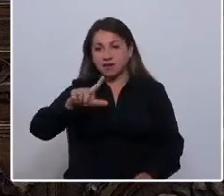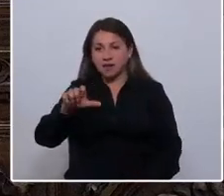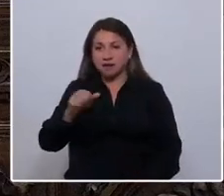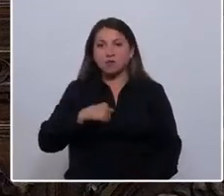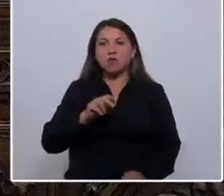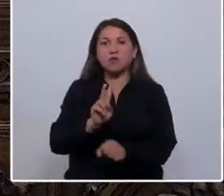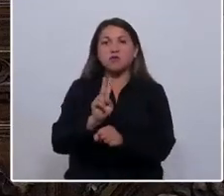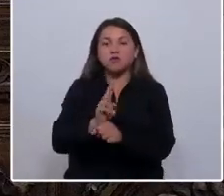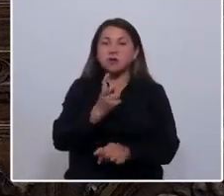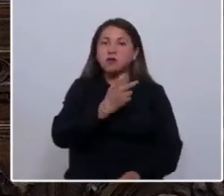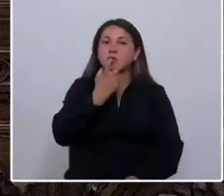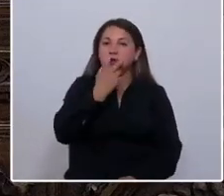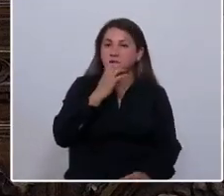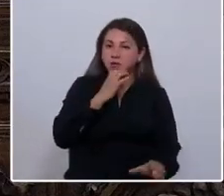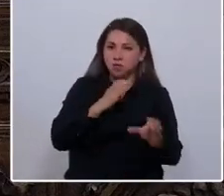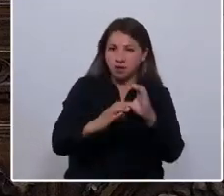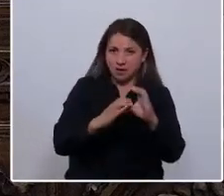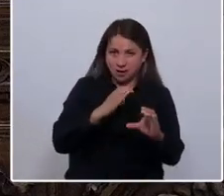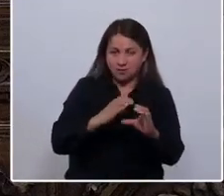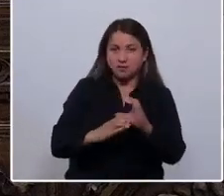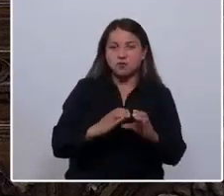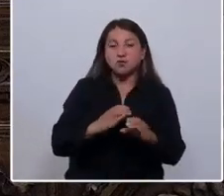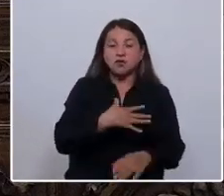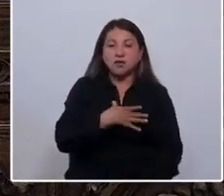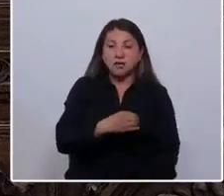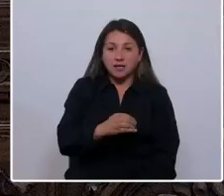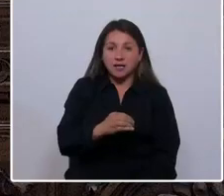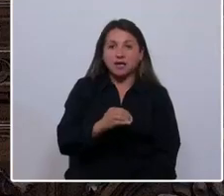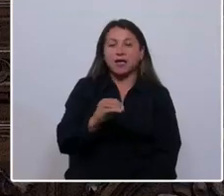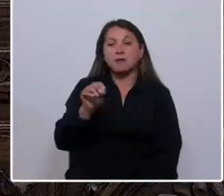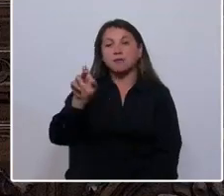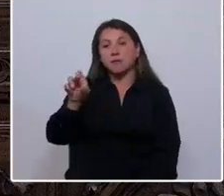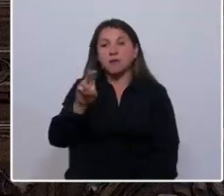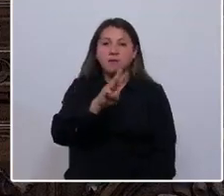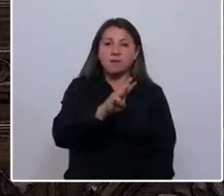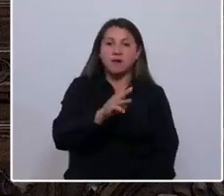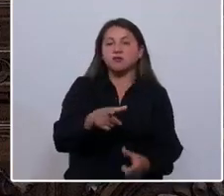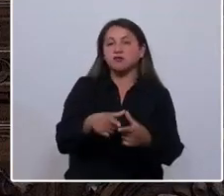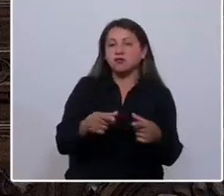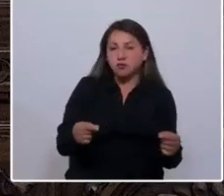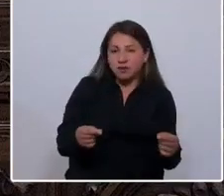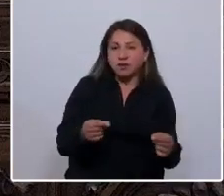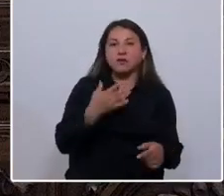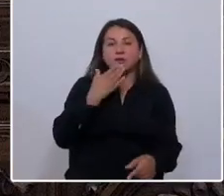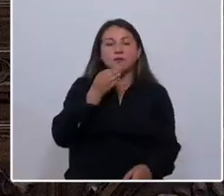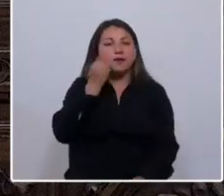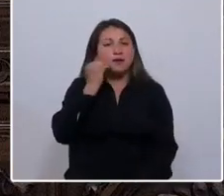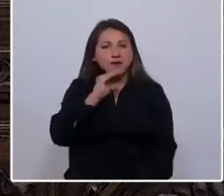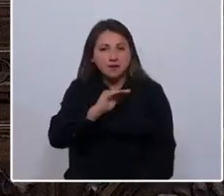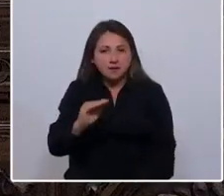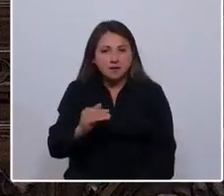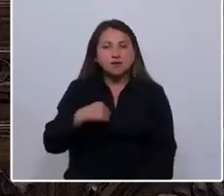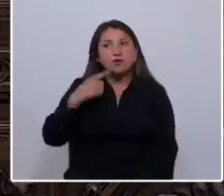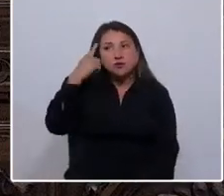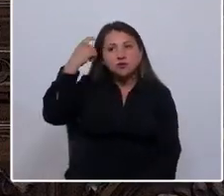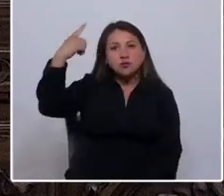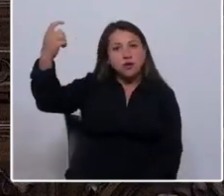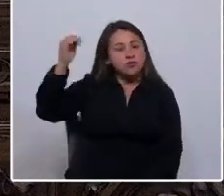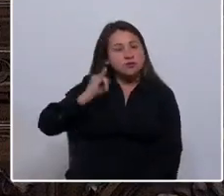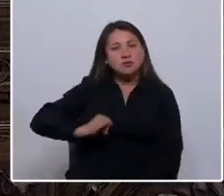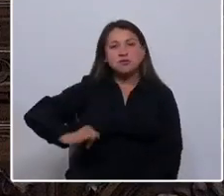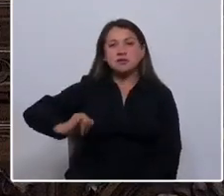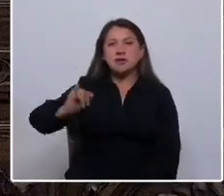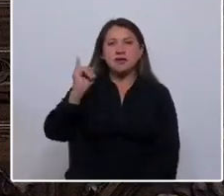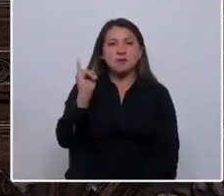profesora de lenguaje y comunicación, hija de Erika y Víctor, sobrina, tía, nieta, soñadora incansable y